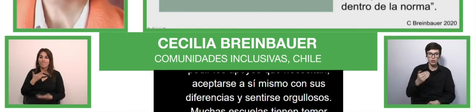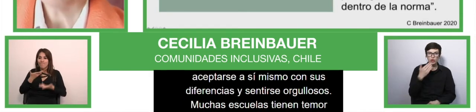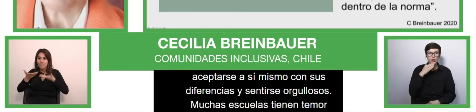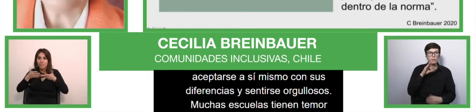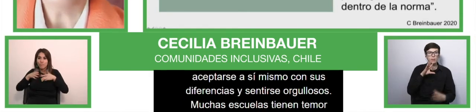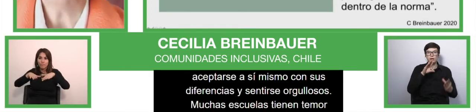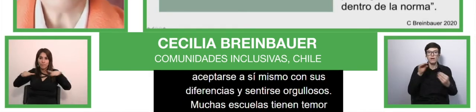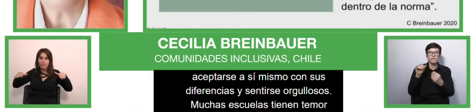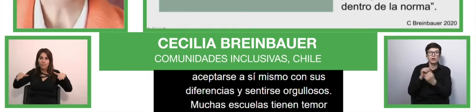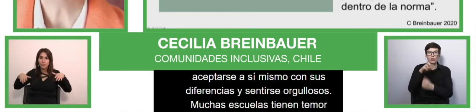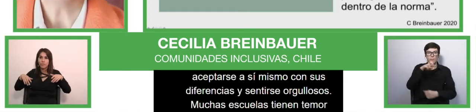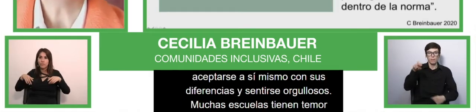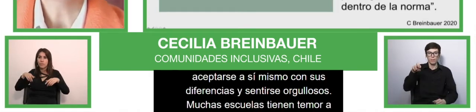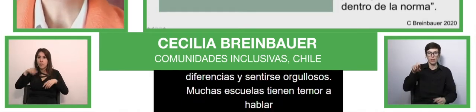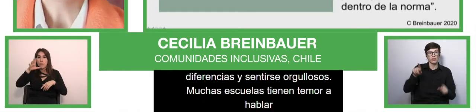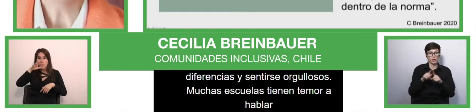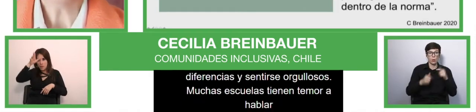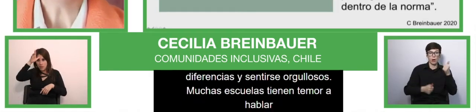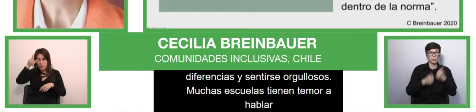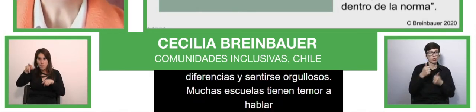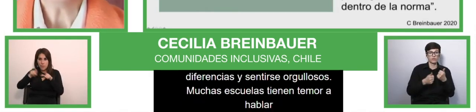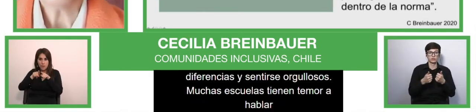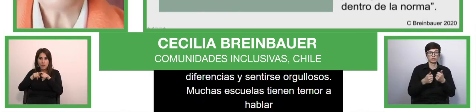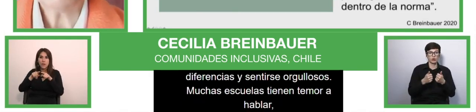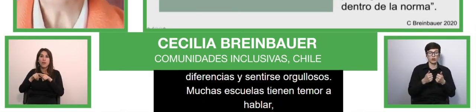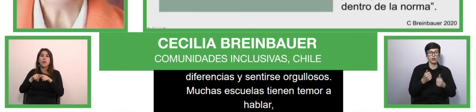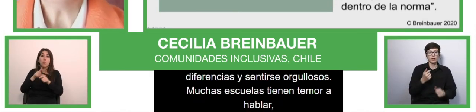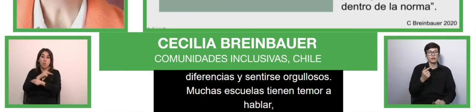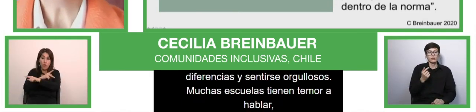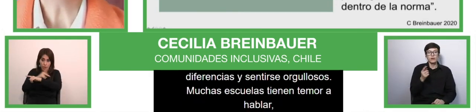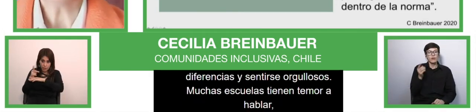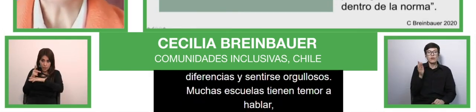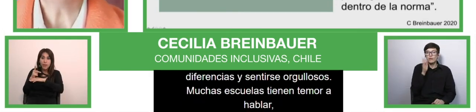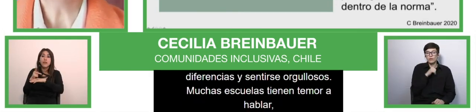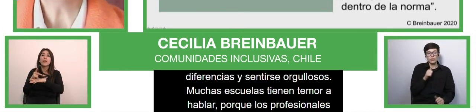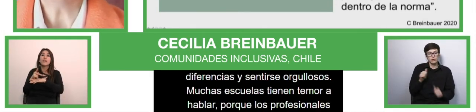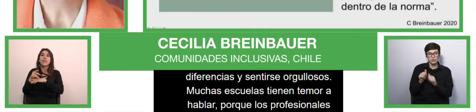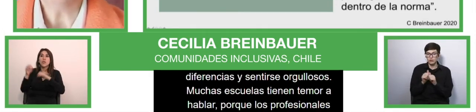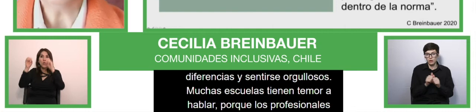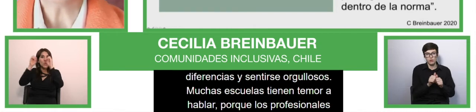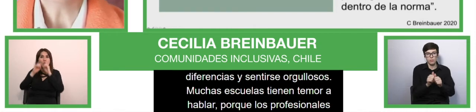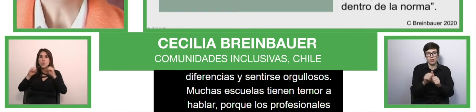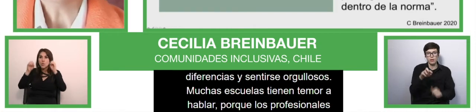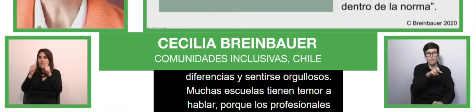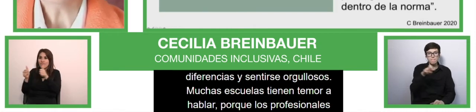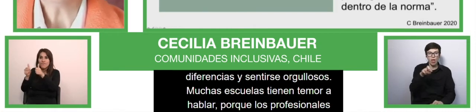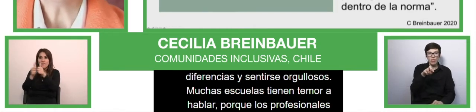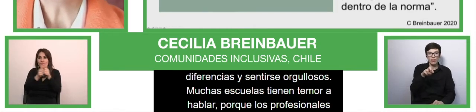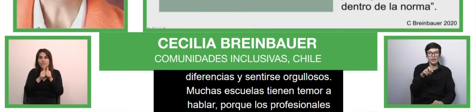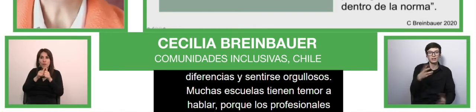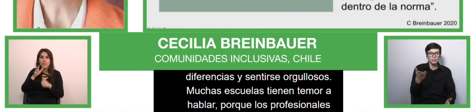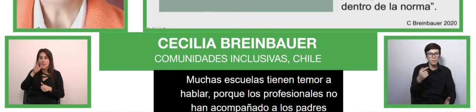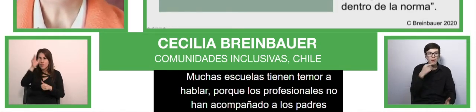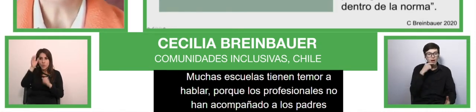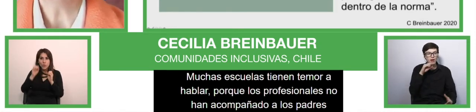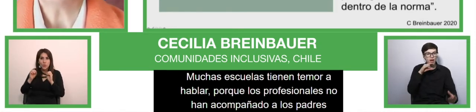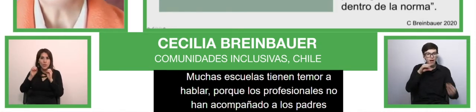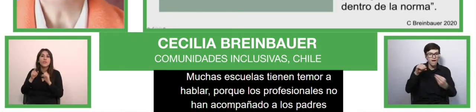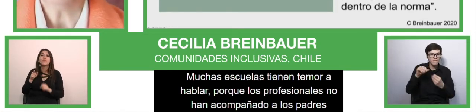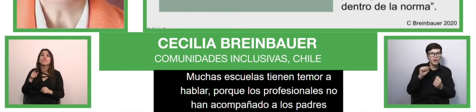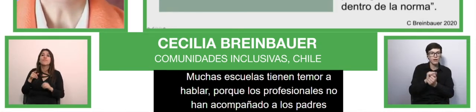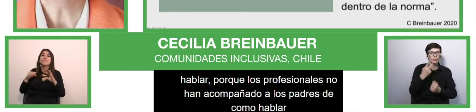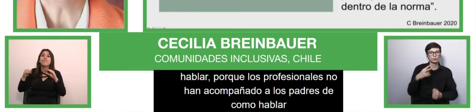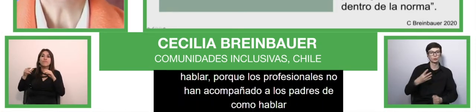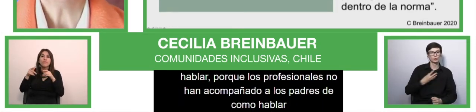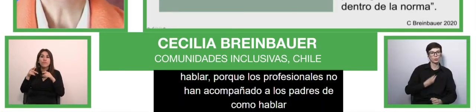porque los profesionales por ende también no han acompañado a los padres a cómo hablar de sus diagnósticos con sus hijos